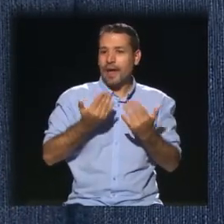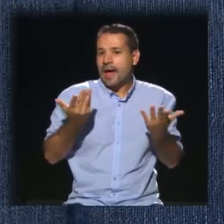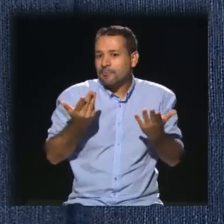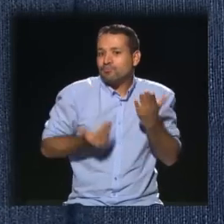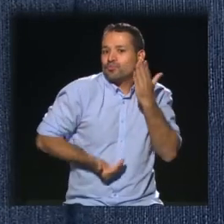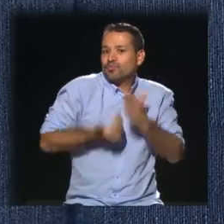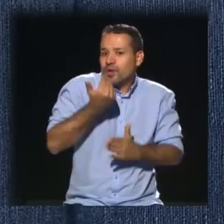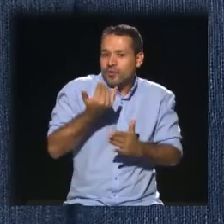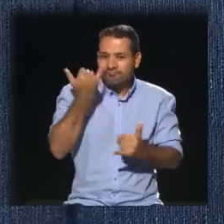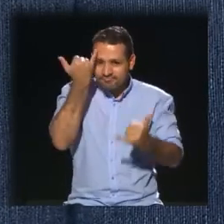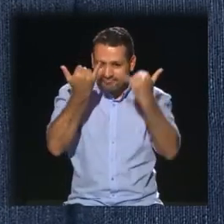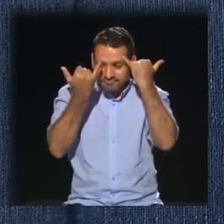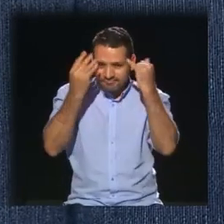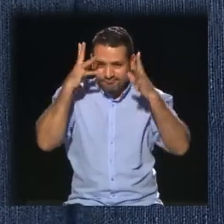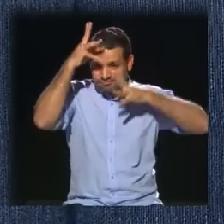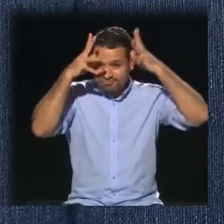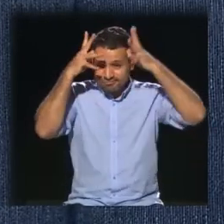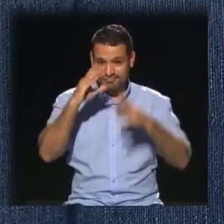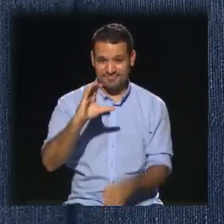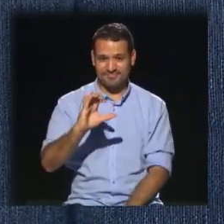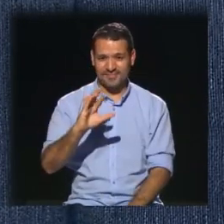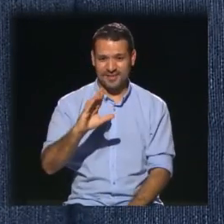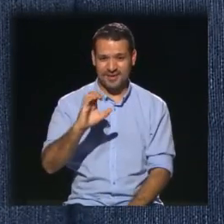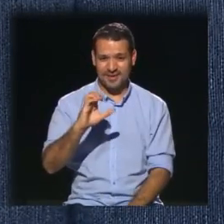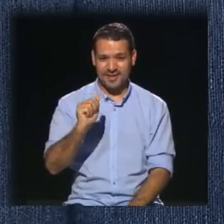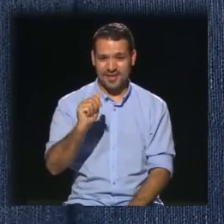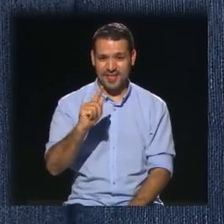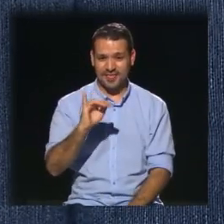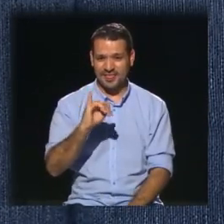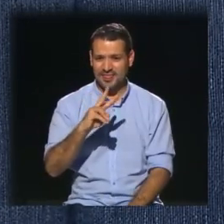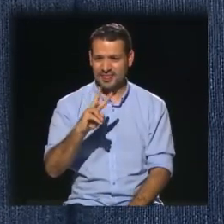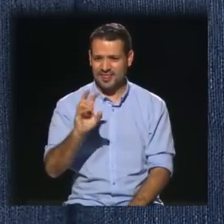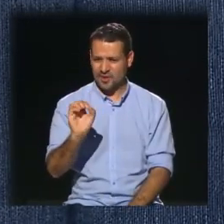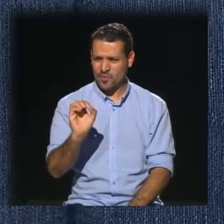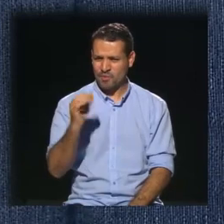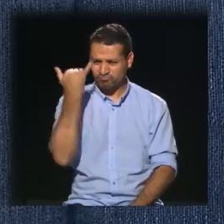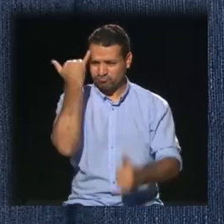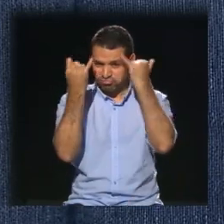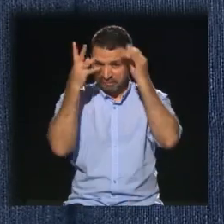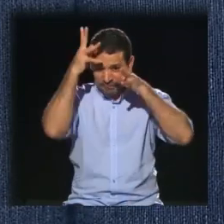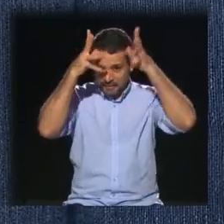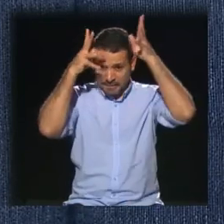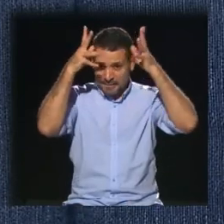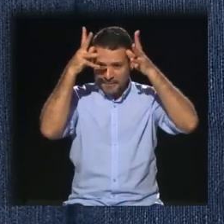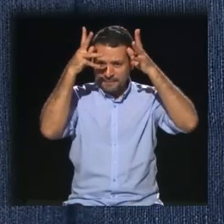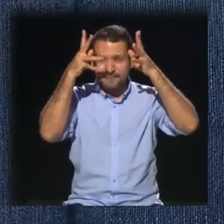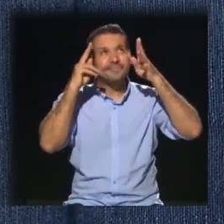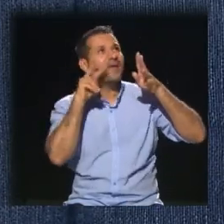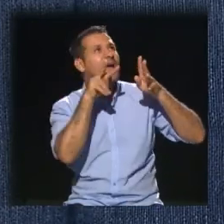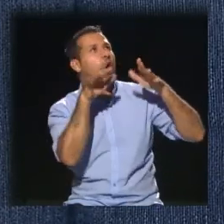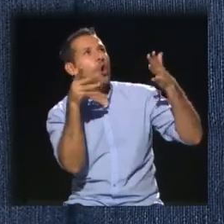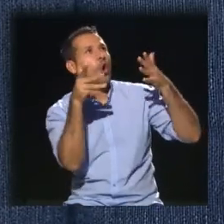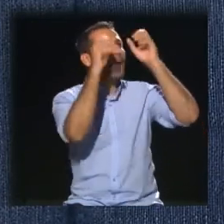la creatividad como el triunfo de la imaginación en medio de tanta escasez. Hoy tenemos que